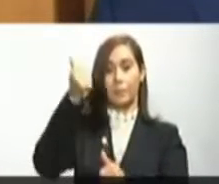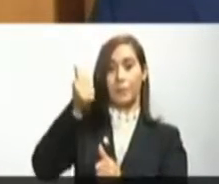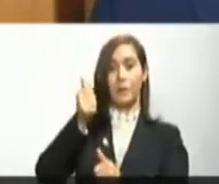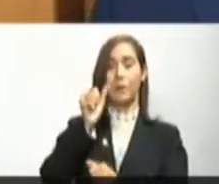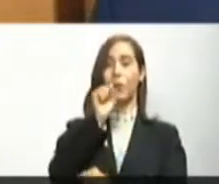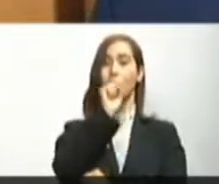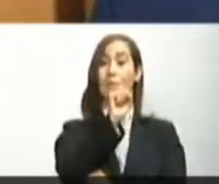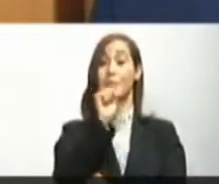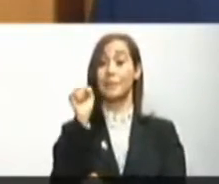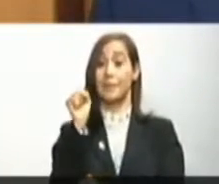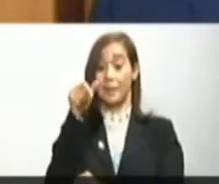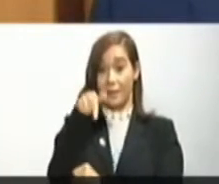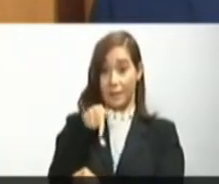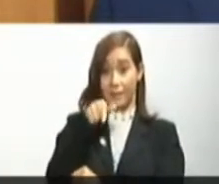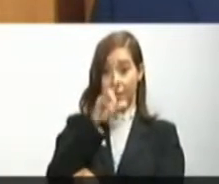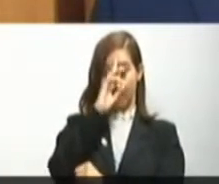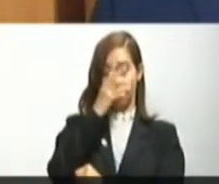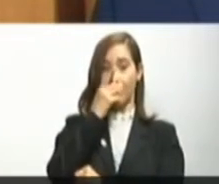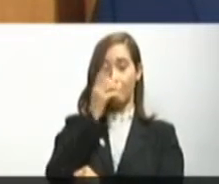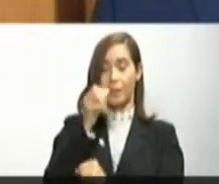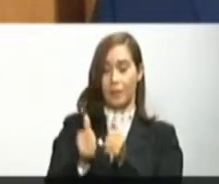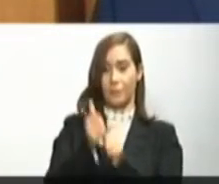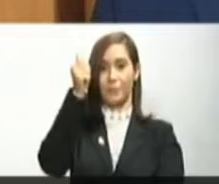SENASA, el Servicio Nacional de Salud,